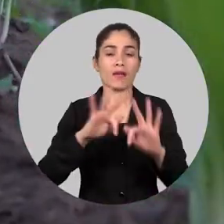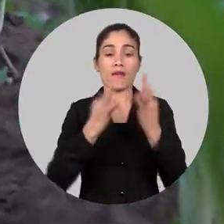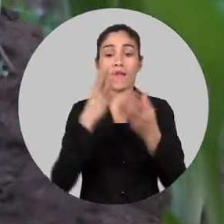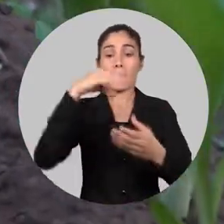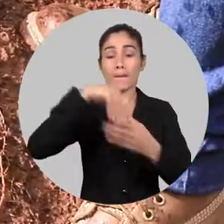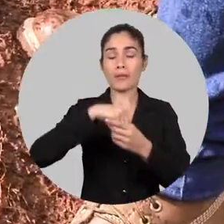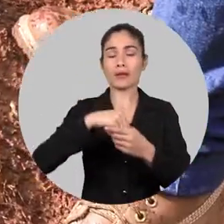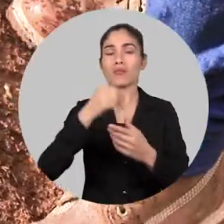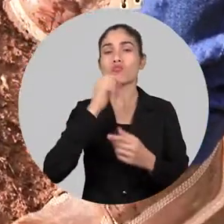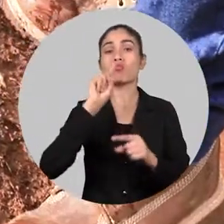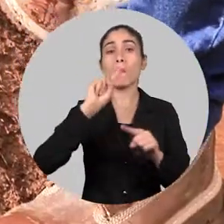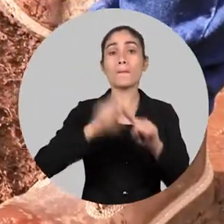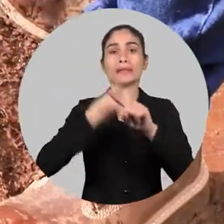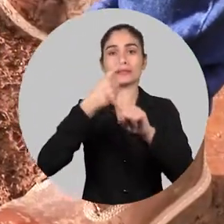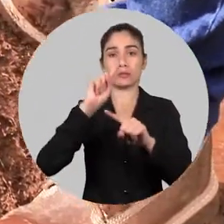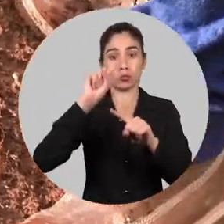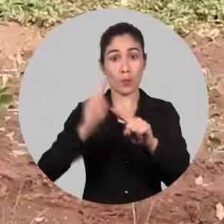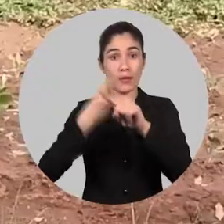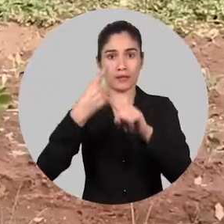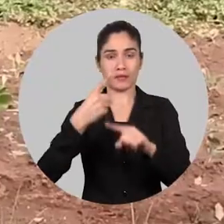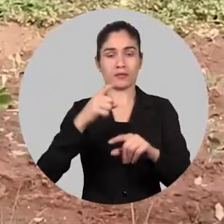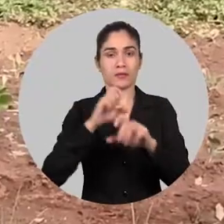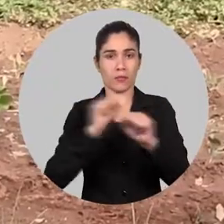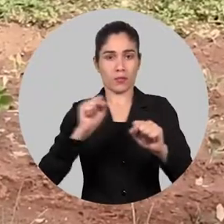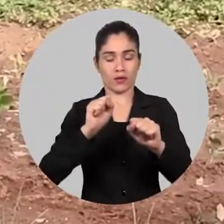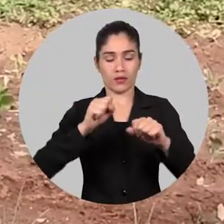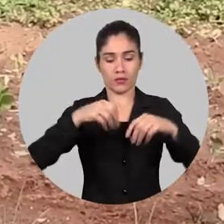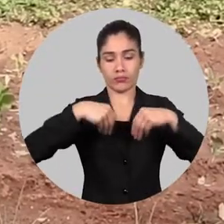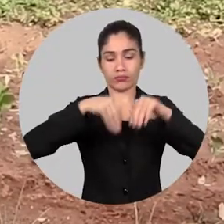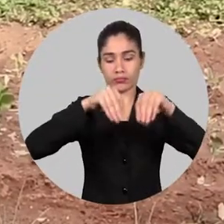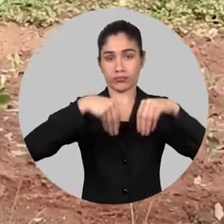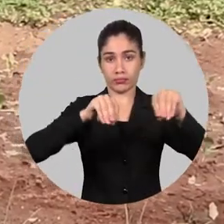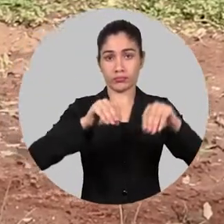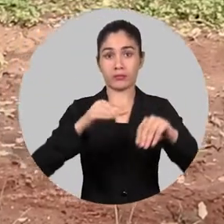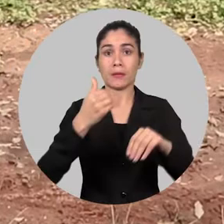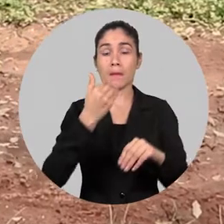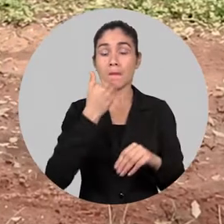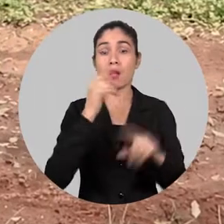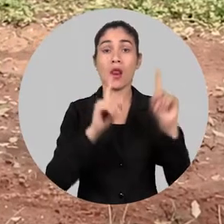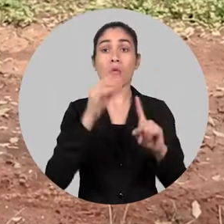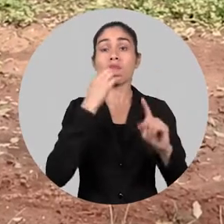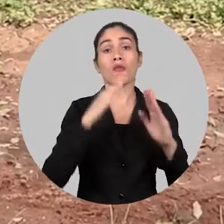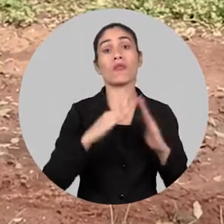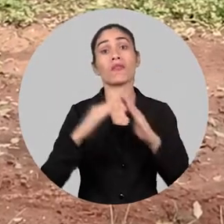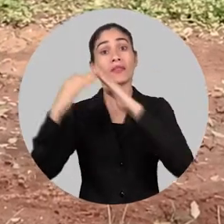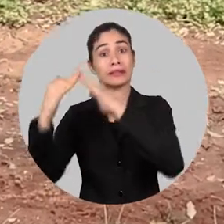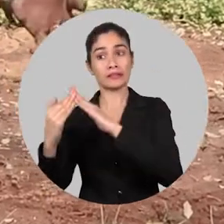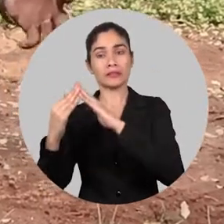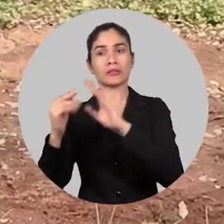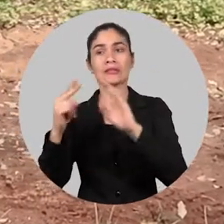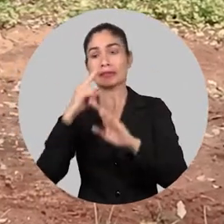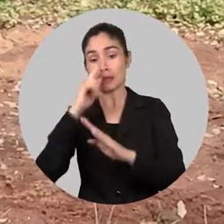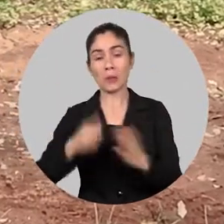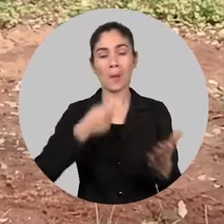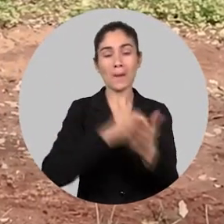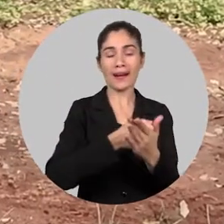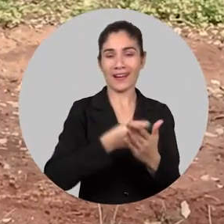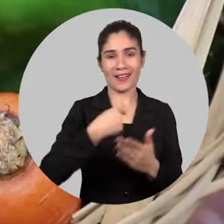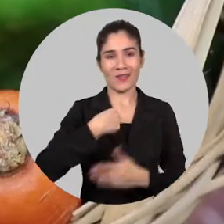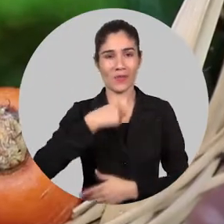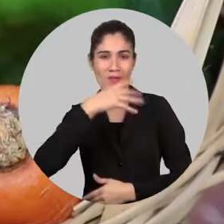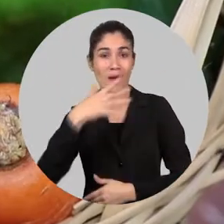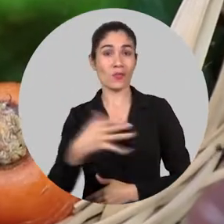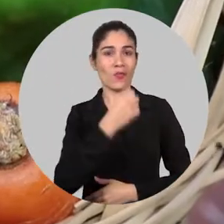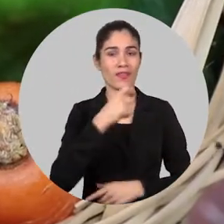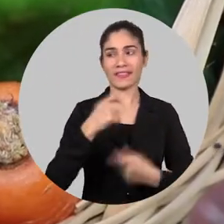para en de hui. Cada un mes llamo semilla. Sin embargo, la necesidad diaria en dos países ahí. De vecino que tú no recuerdas, yo voy a hacer desde hoy.